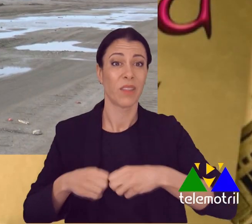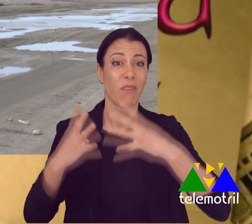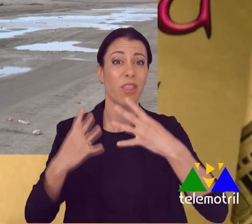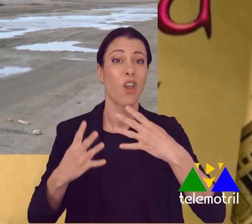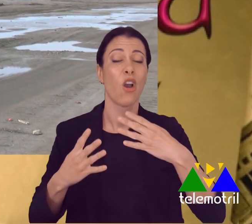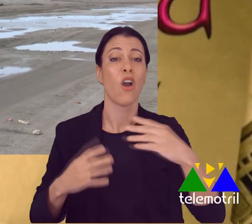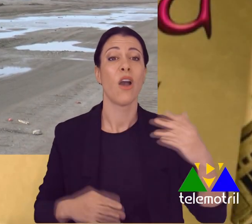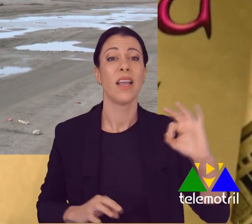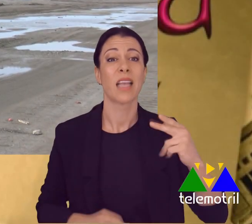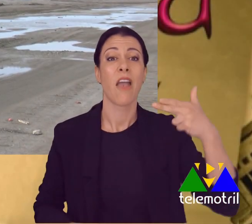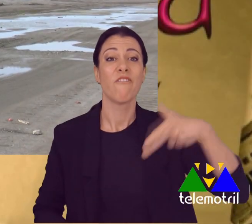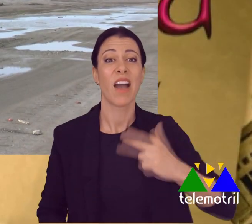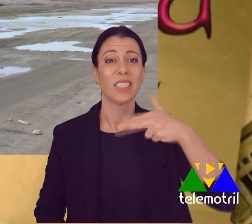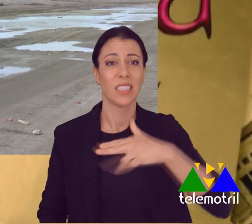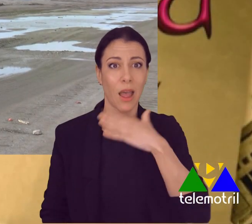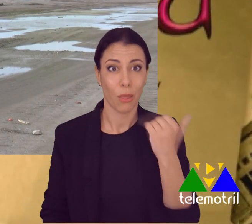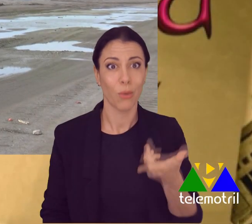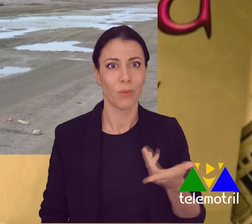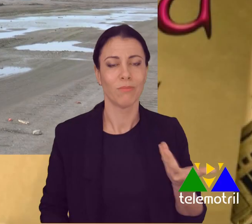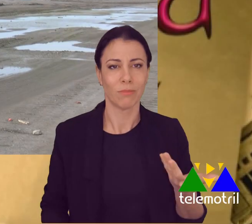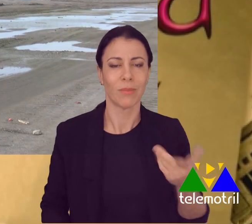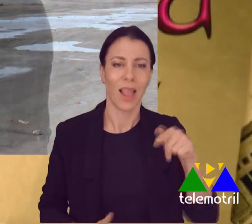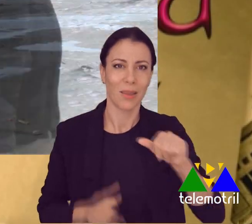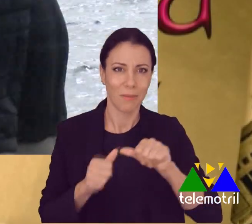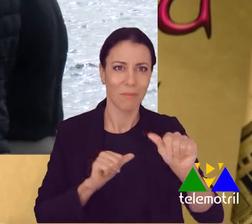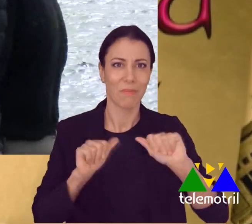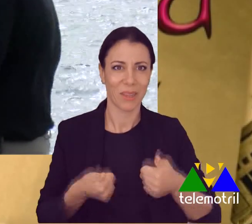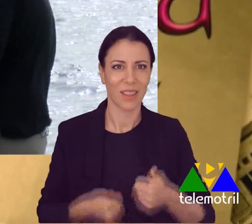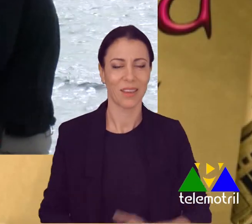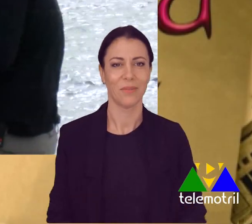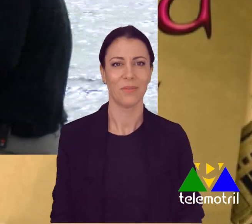hablábamos en programas anteriores.